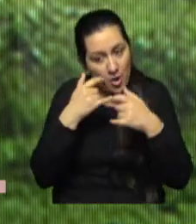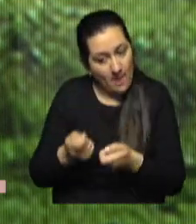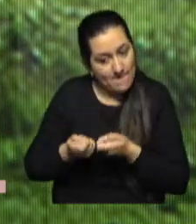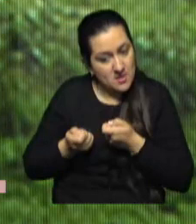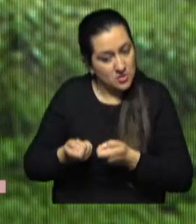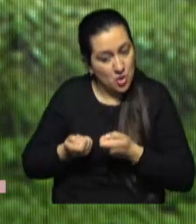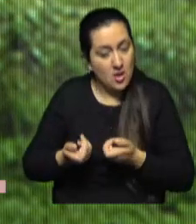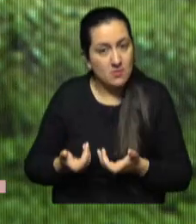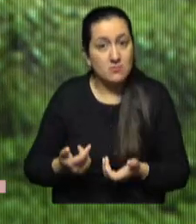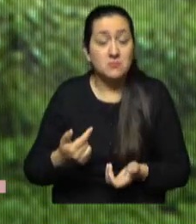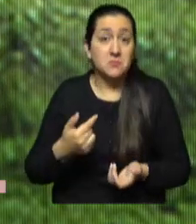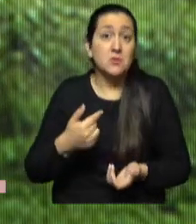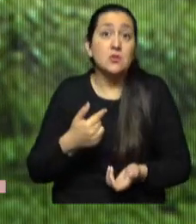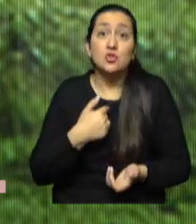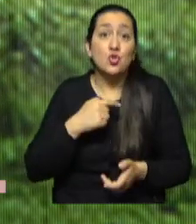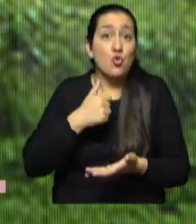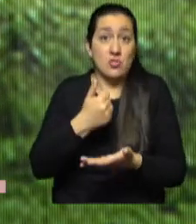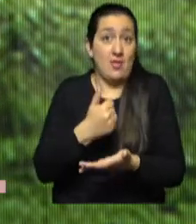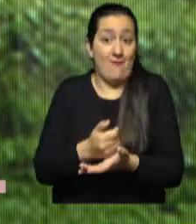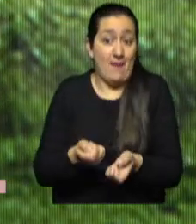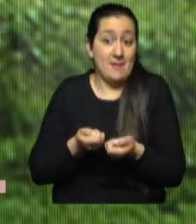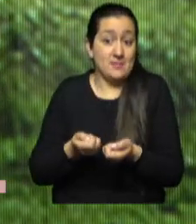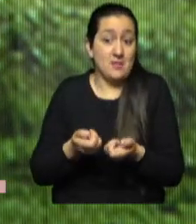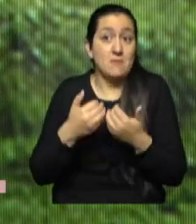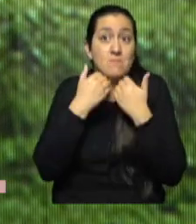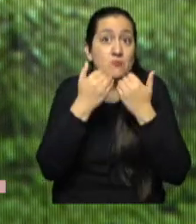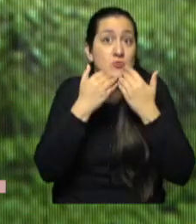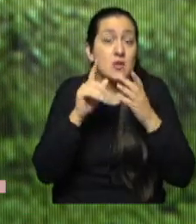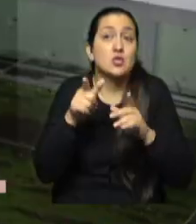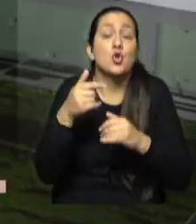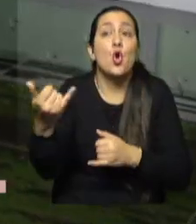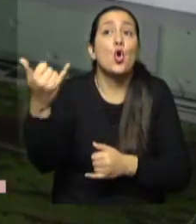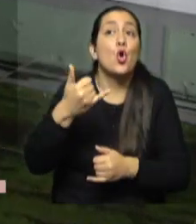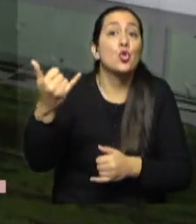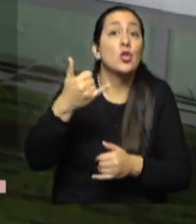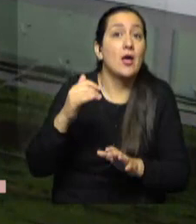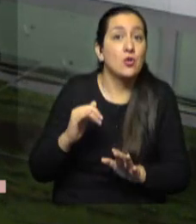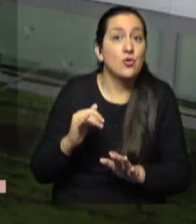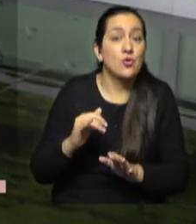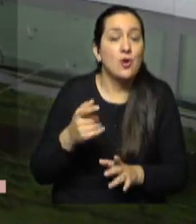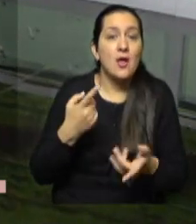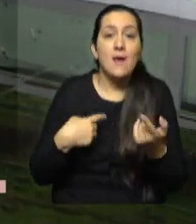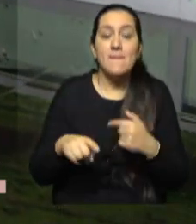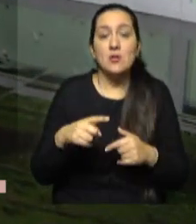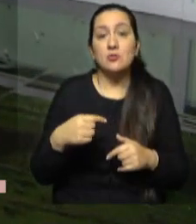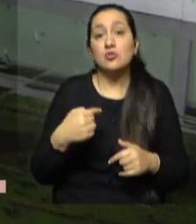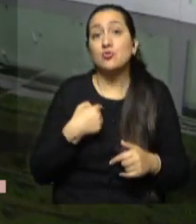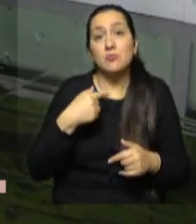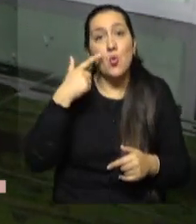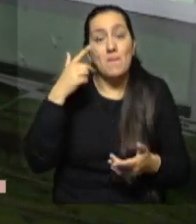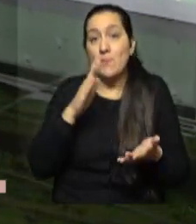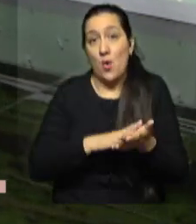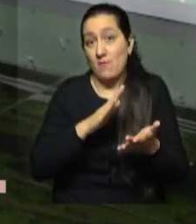yo no estuve presente en esas presiones Fueron comentados por los implicados pero este yo no las puedo probar